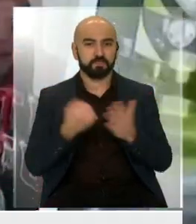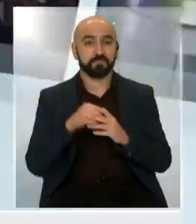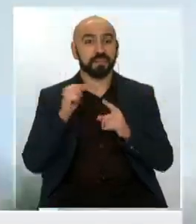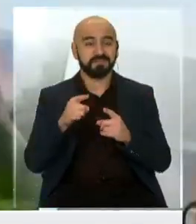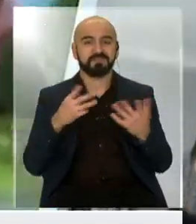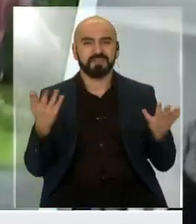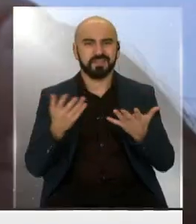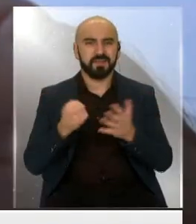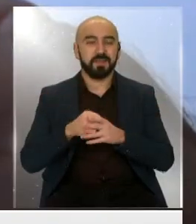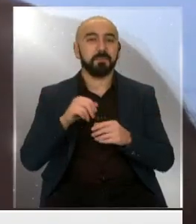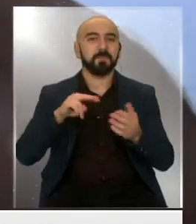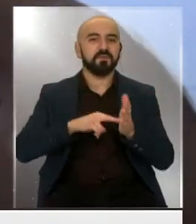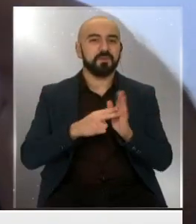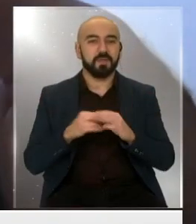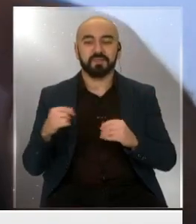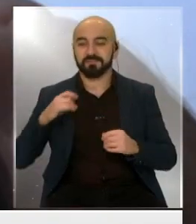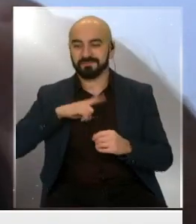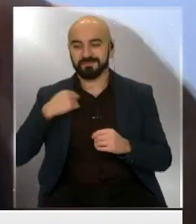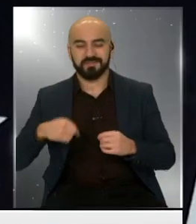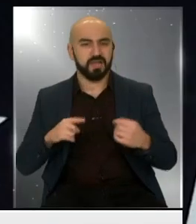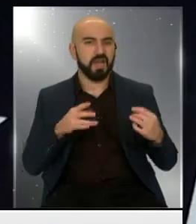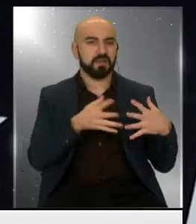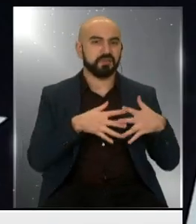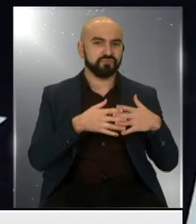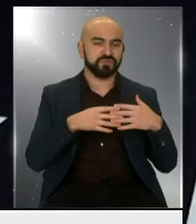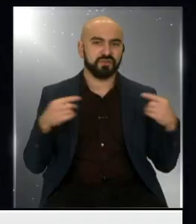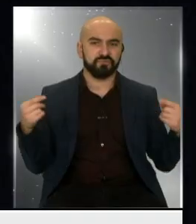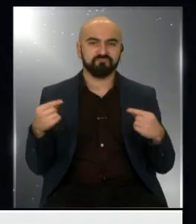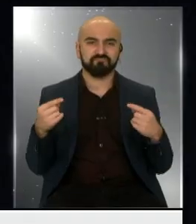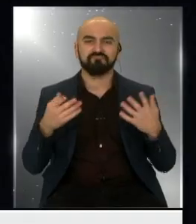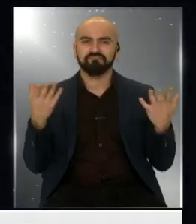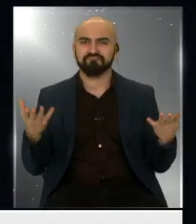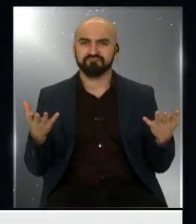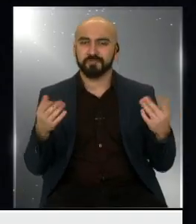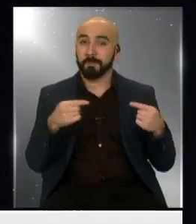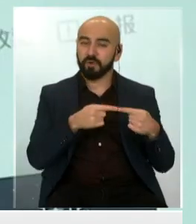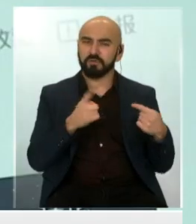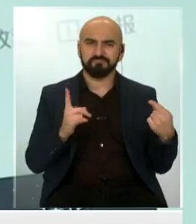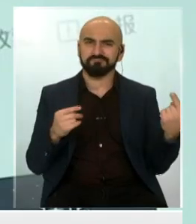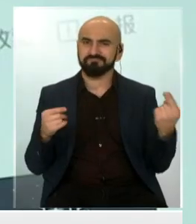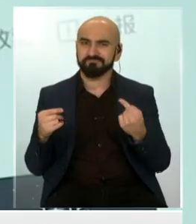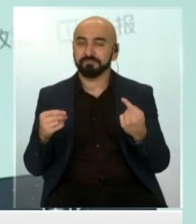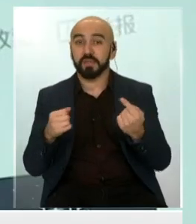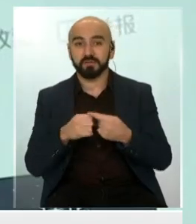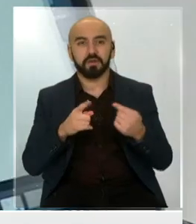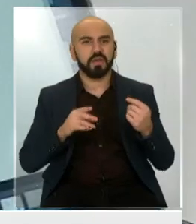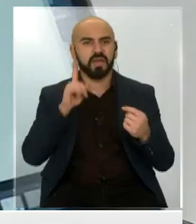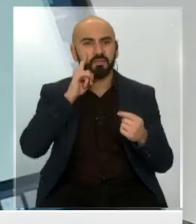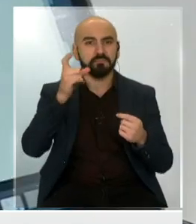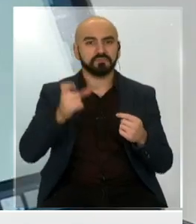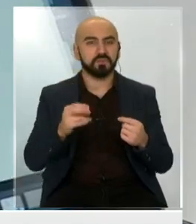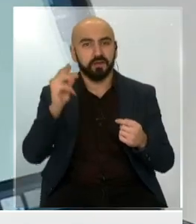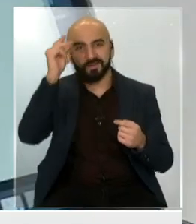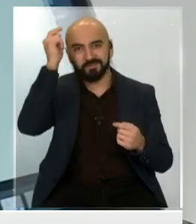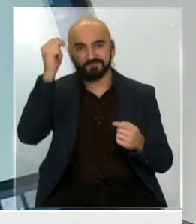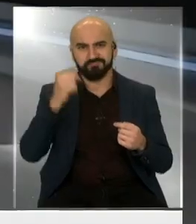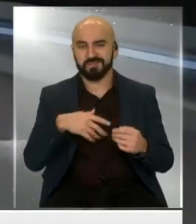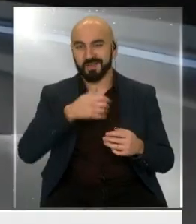factor geopolítico entre China y Estados Unidos. Sin embargo, de su creador poco se sabe y se ha mantenido en